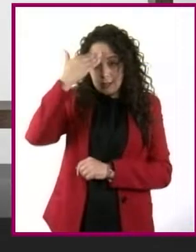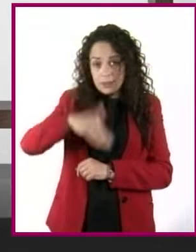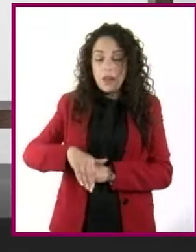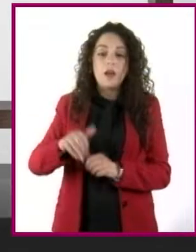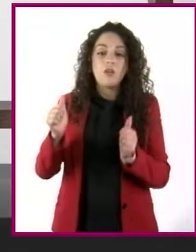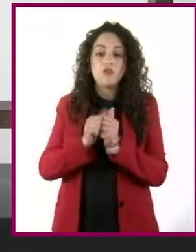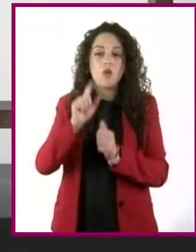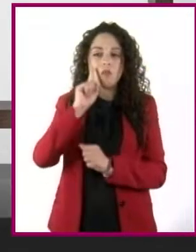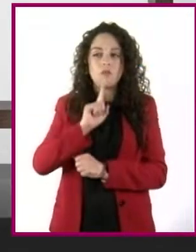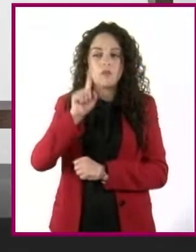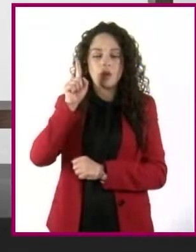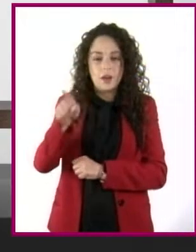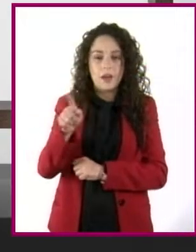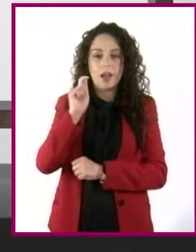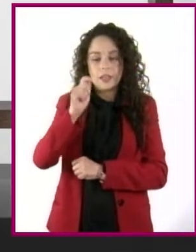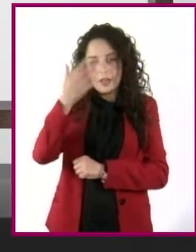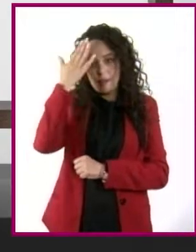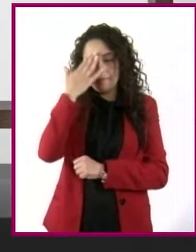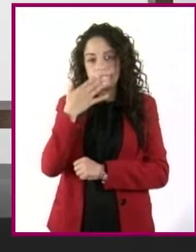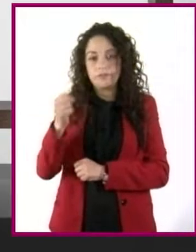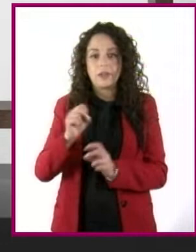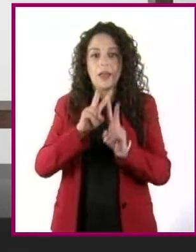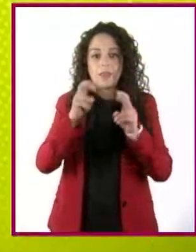Aspillaga, experta en el tema del amor romántico.